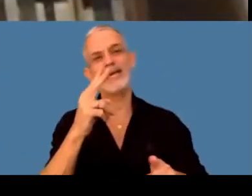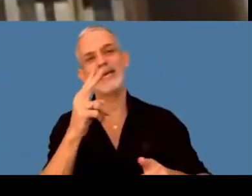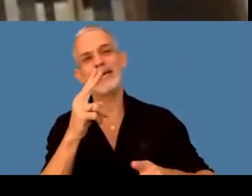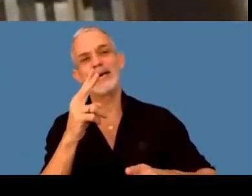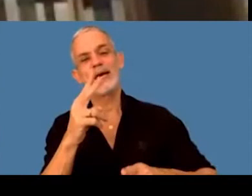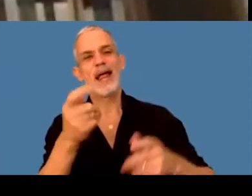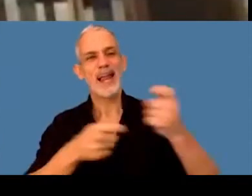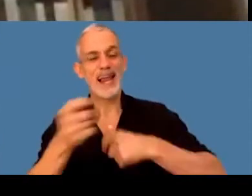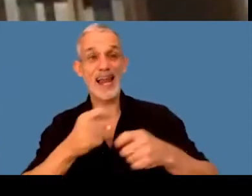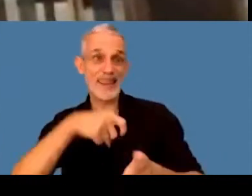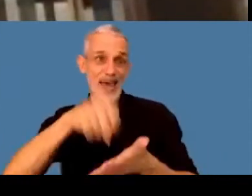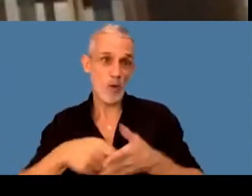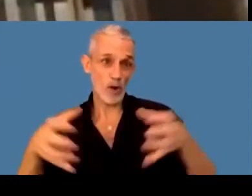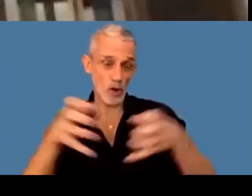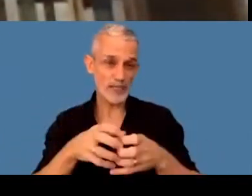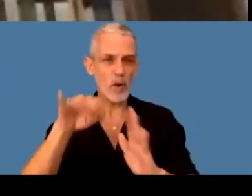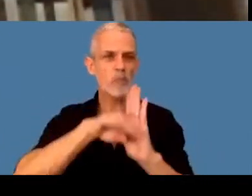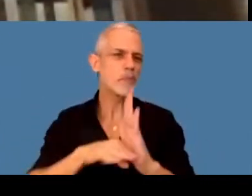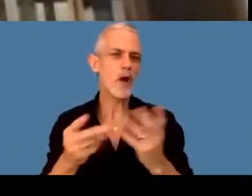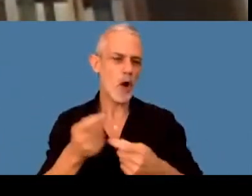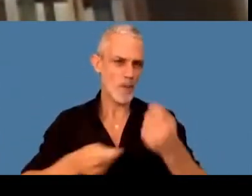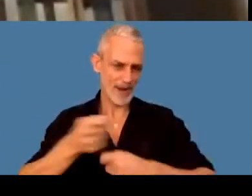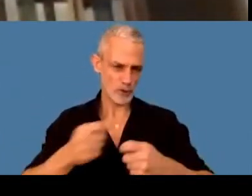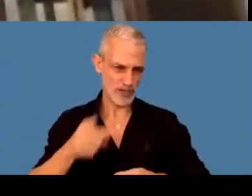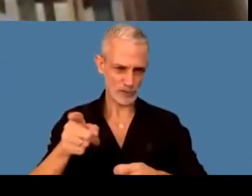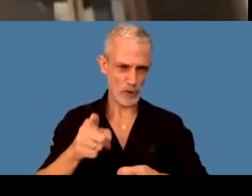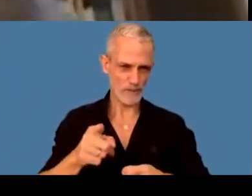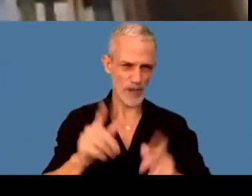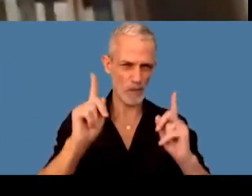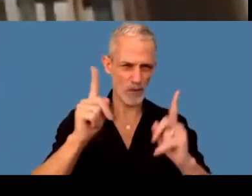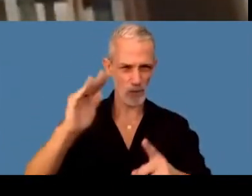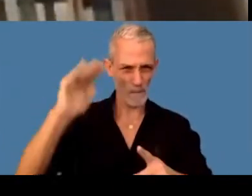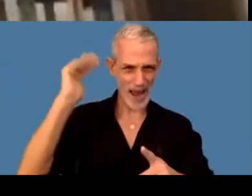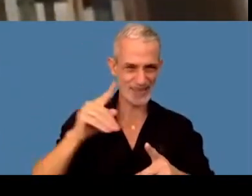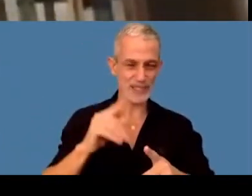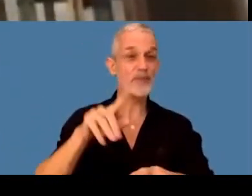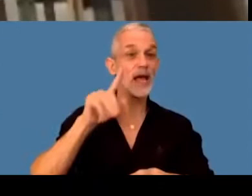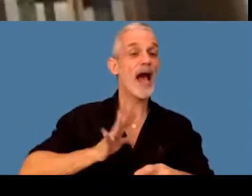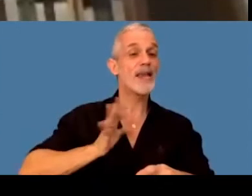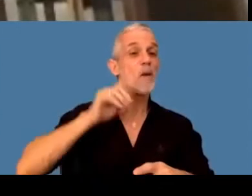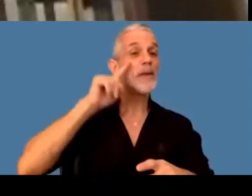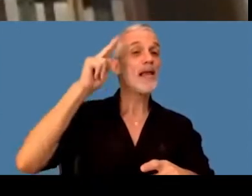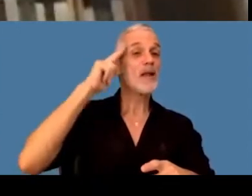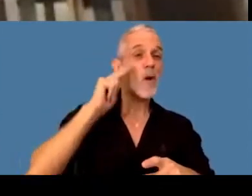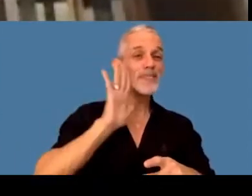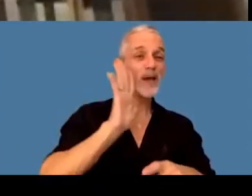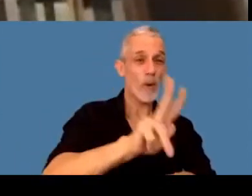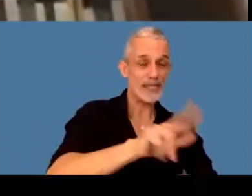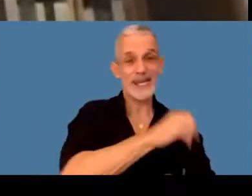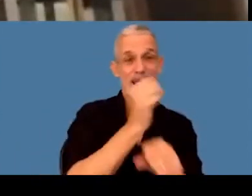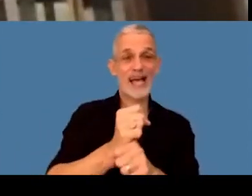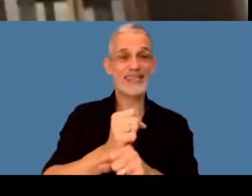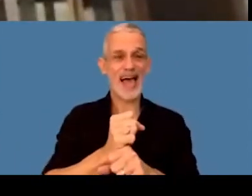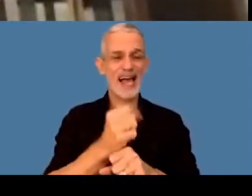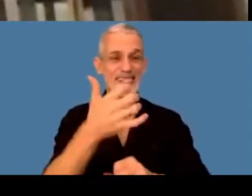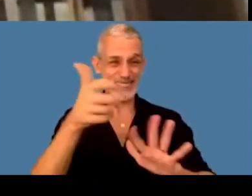convenciones colectivas y procedimiento para la negociación. Si uno toma del 53 al 76, perdón, hasta el